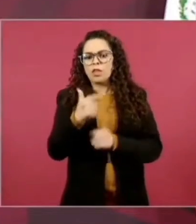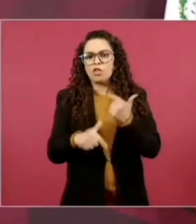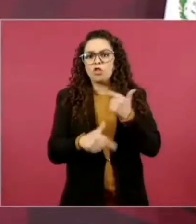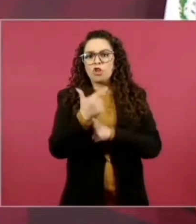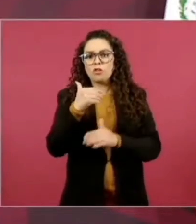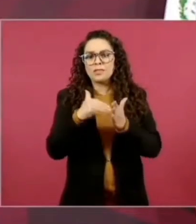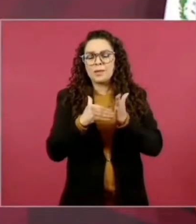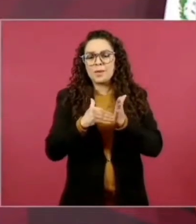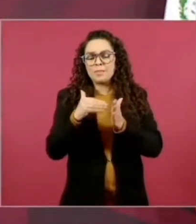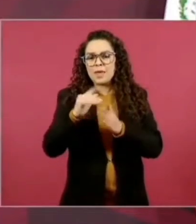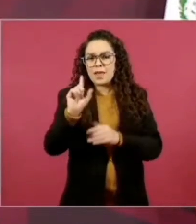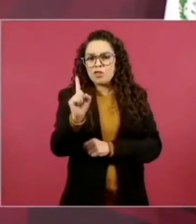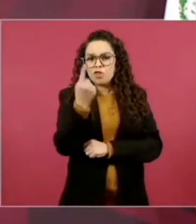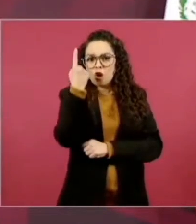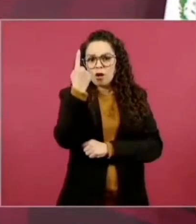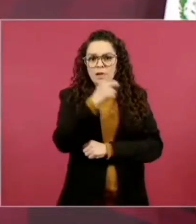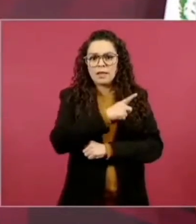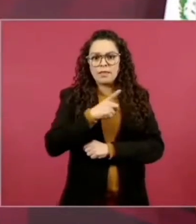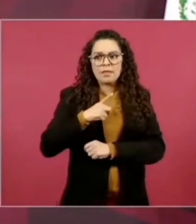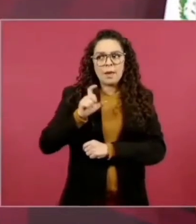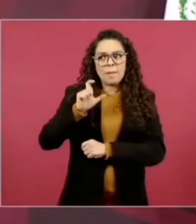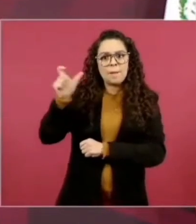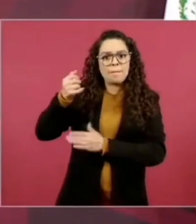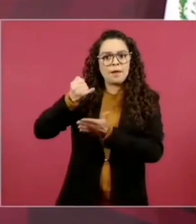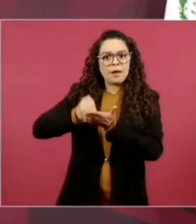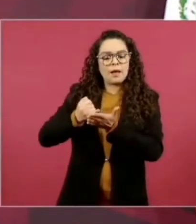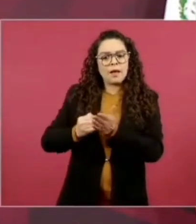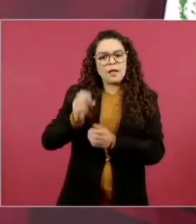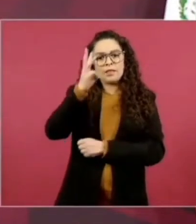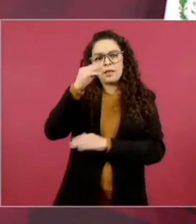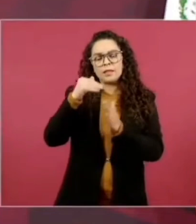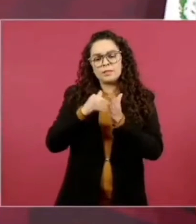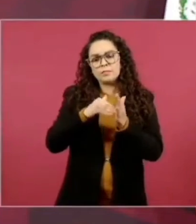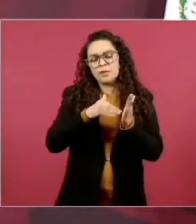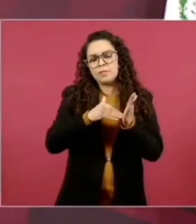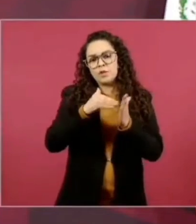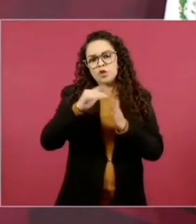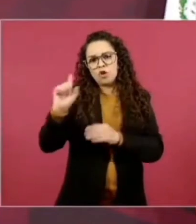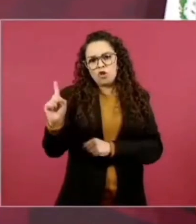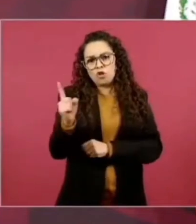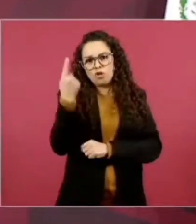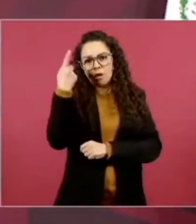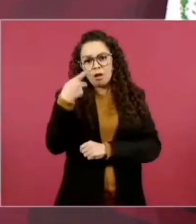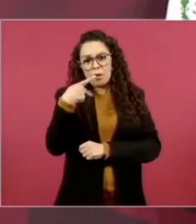Tenían que haber pagado 3,000 millones de dólares de impuestos y no pagaron un centavo